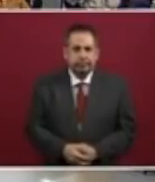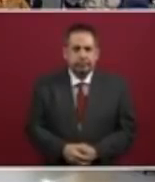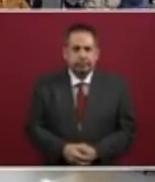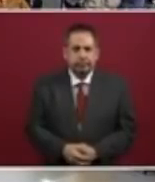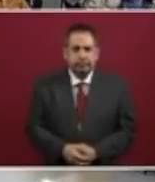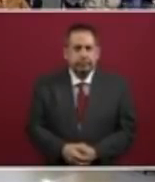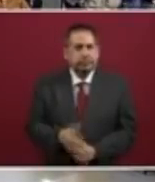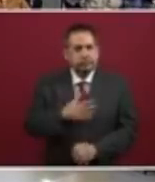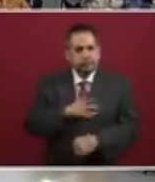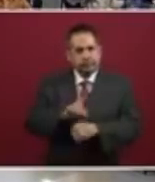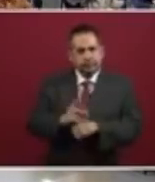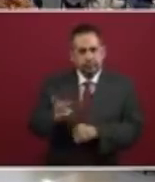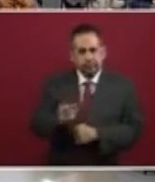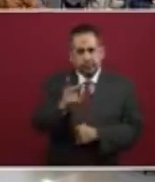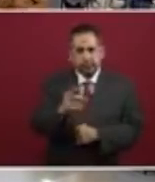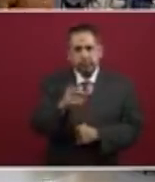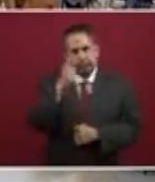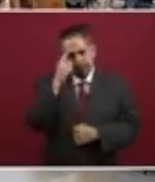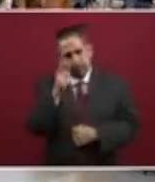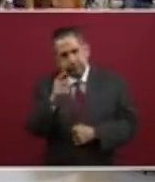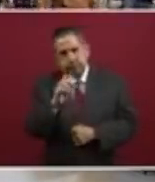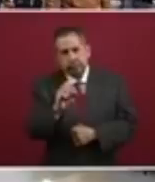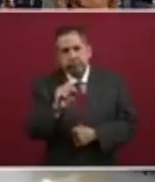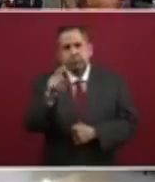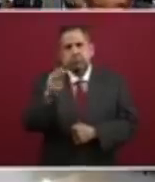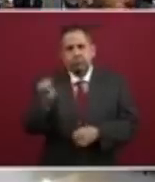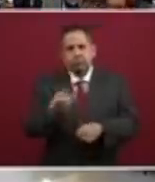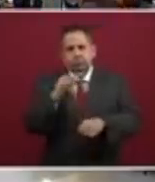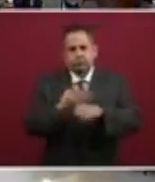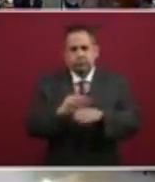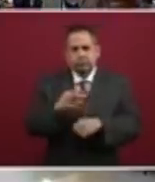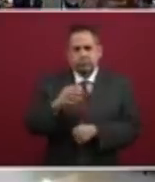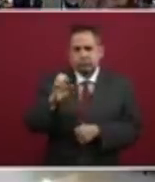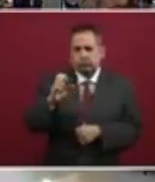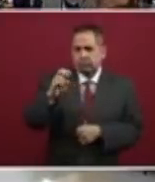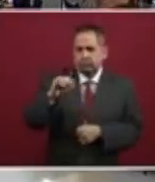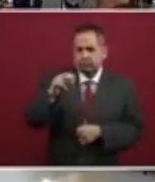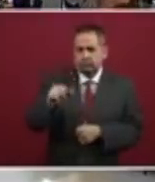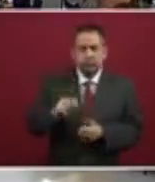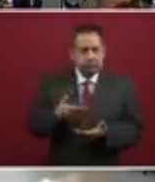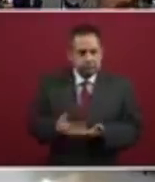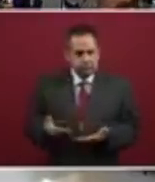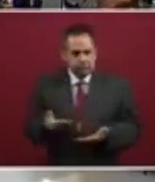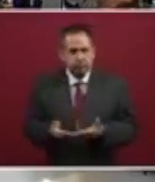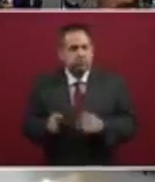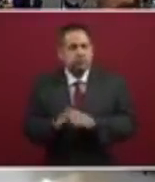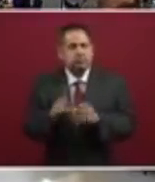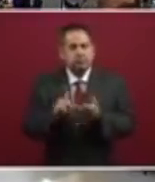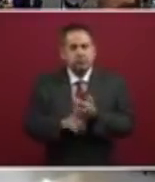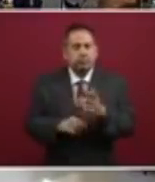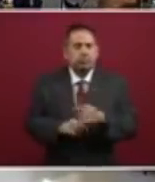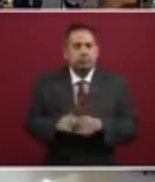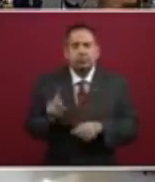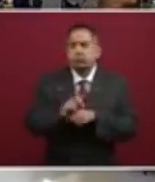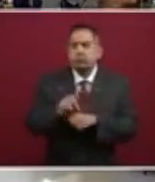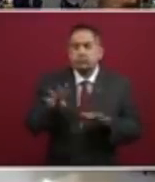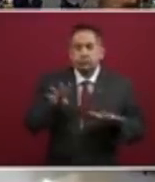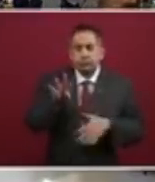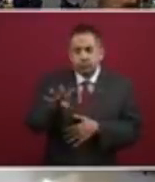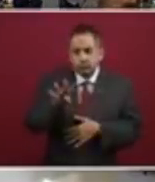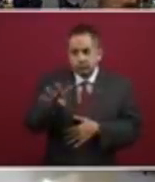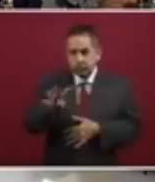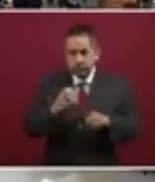Buenos días. La pregunta sería para el subsecretario Alejandro Encinas. Hasta ahora había dicho que en 19 estados no hay